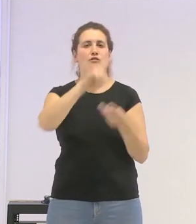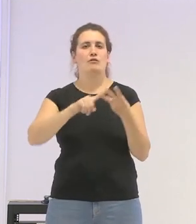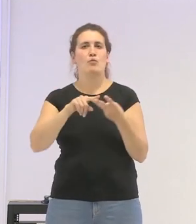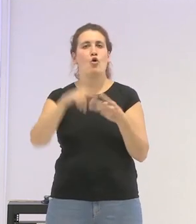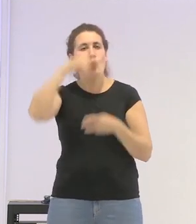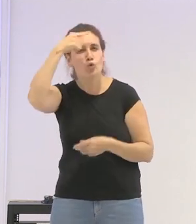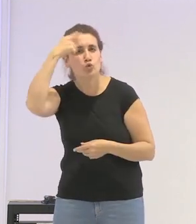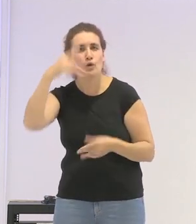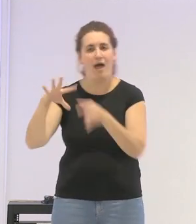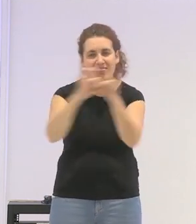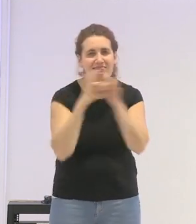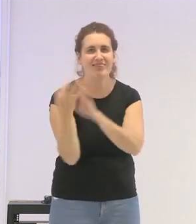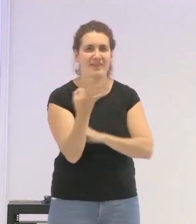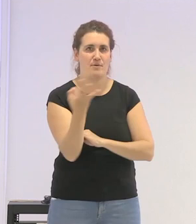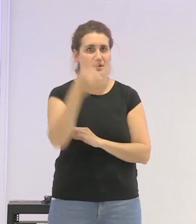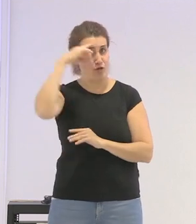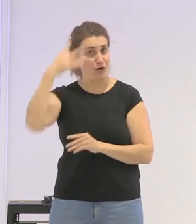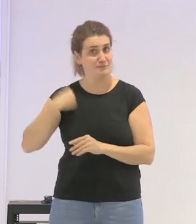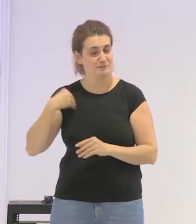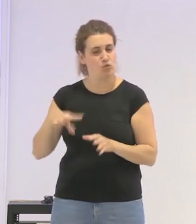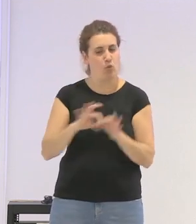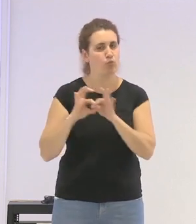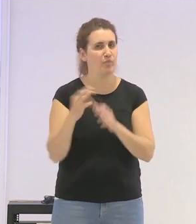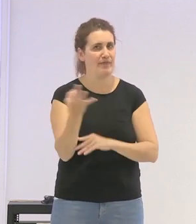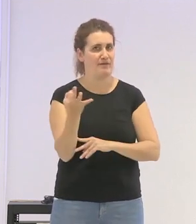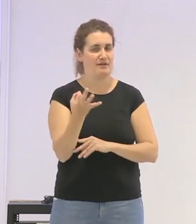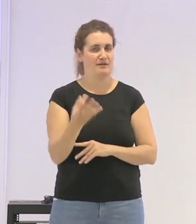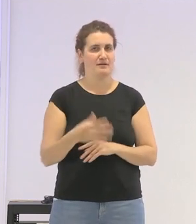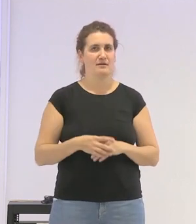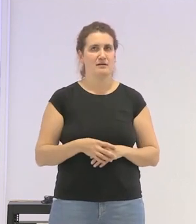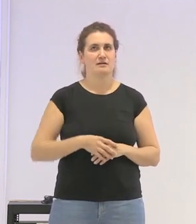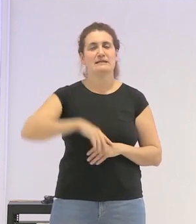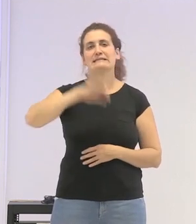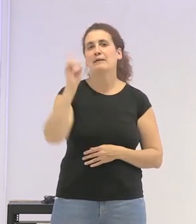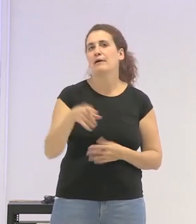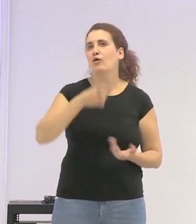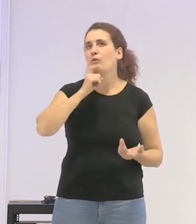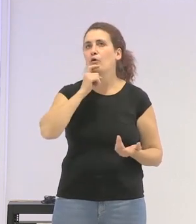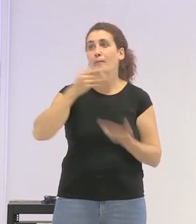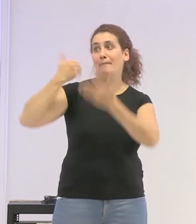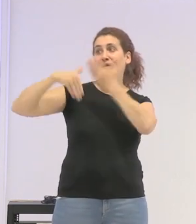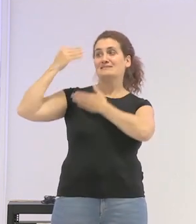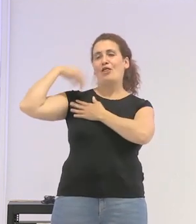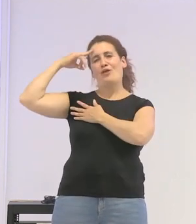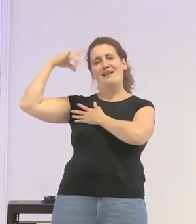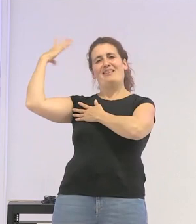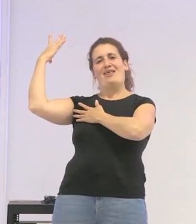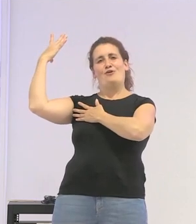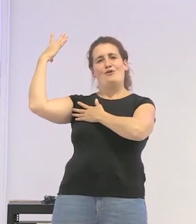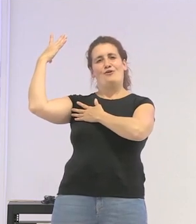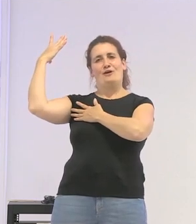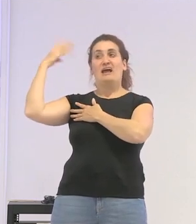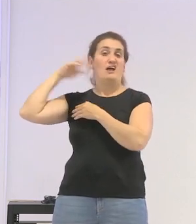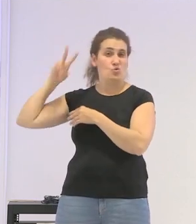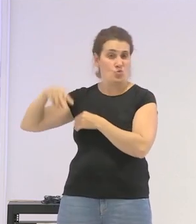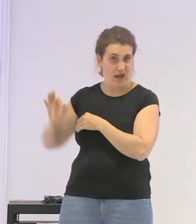¿no? en estas ideologías. Y también pues una especie de reivindicación de un pasado que se idealiza, que en realidad tampoco nunca existió,